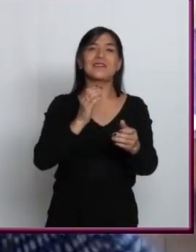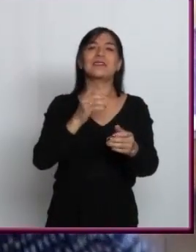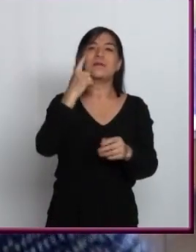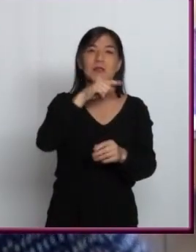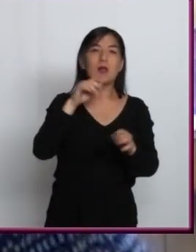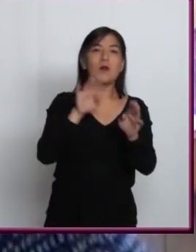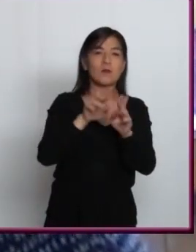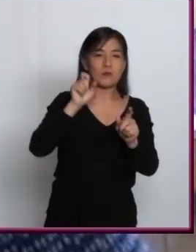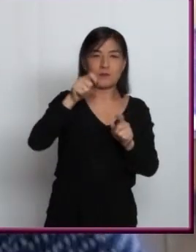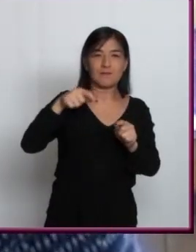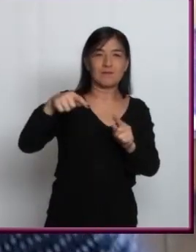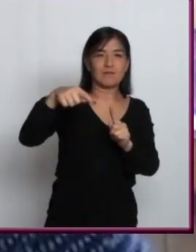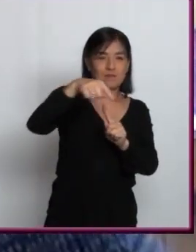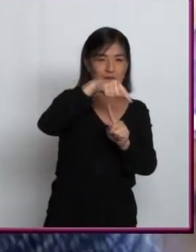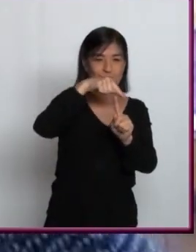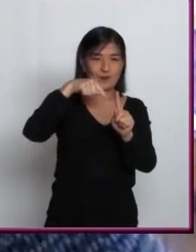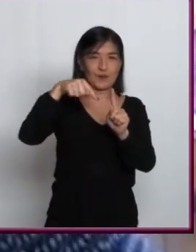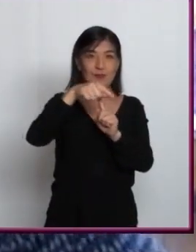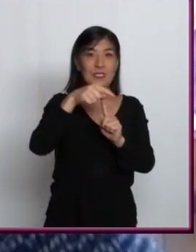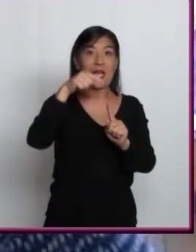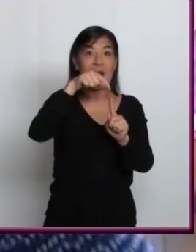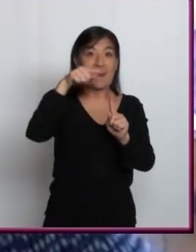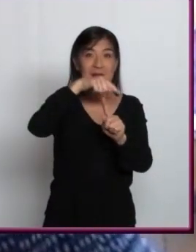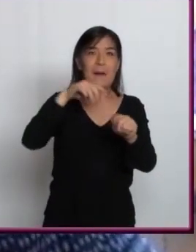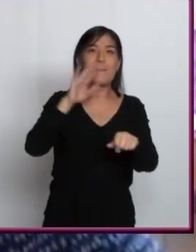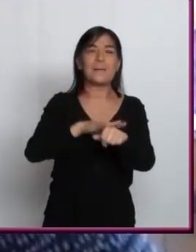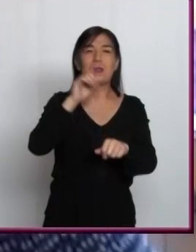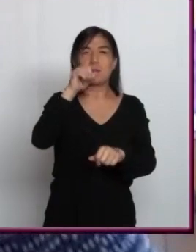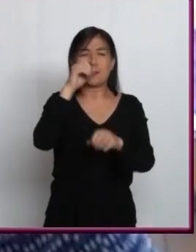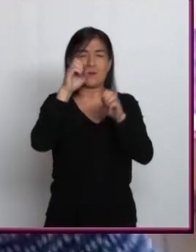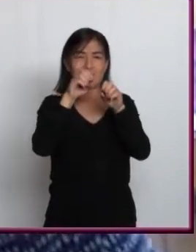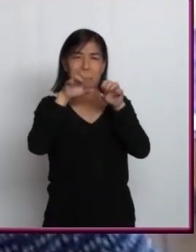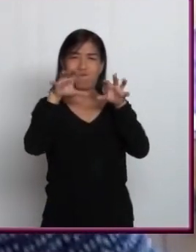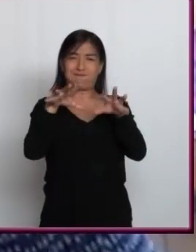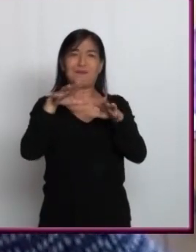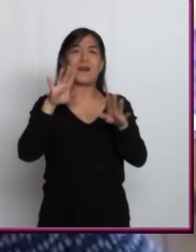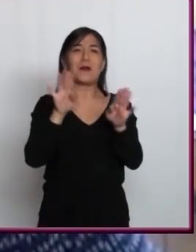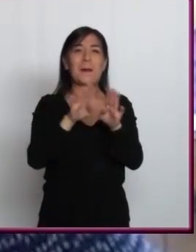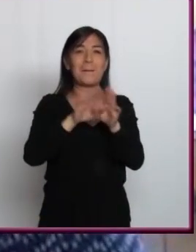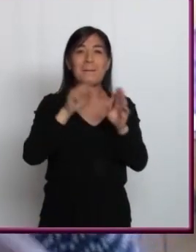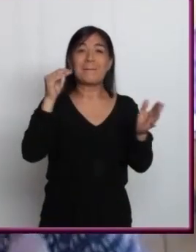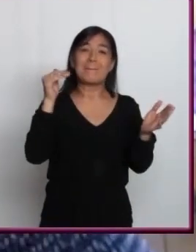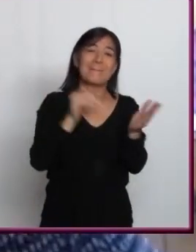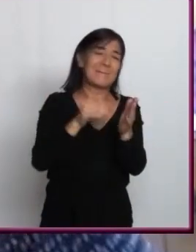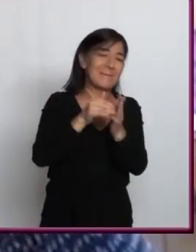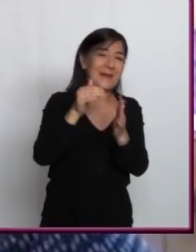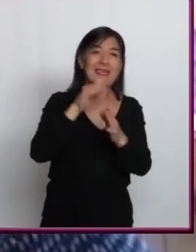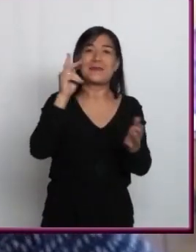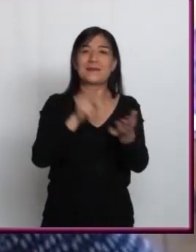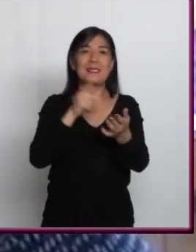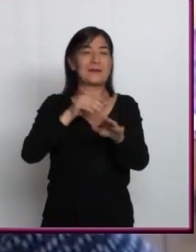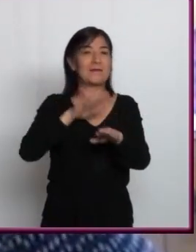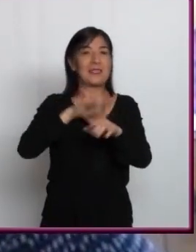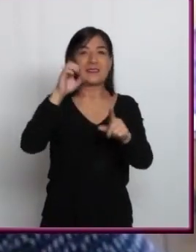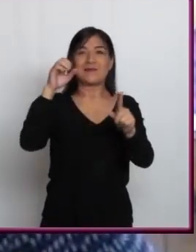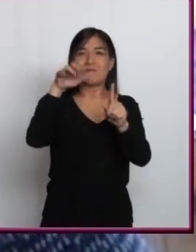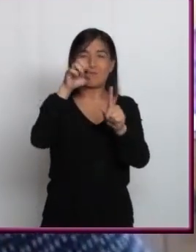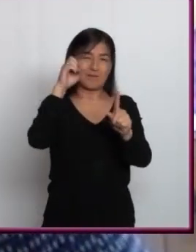los planetas a su alrededor son muchísimo más brillantes, miles, millones de veces más brillantes que el planeta en